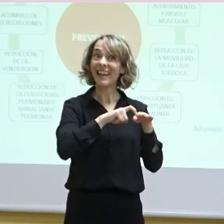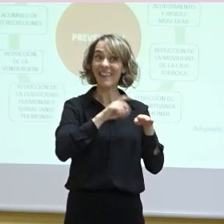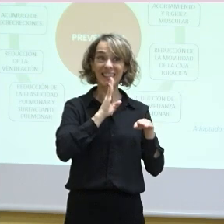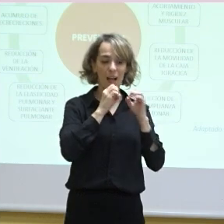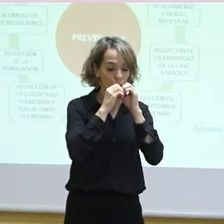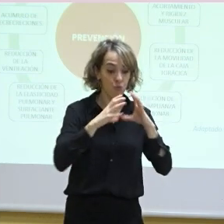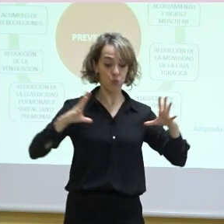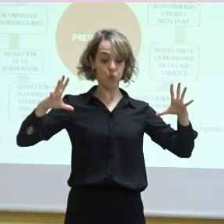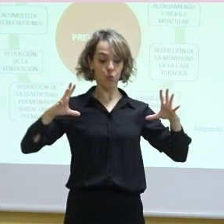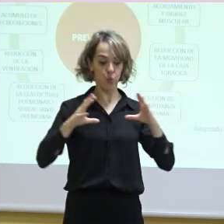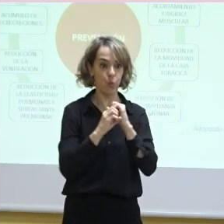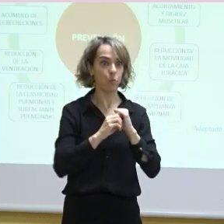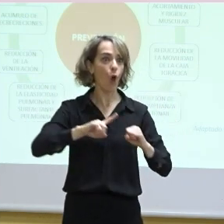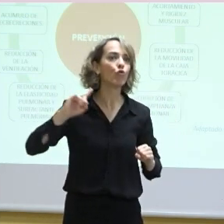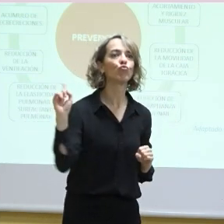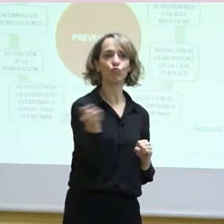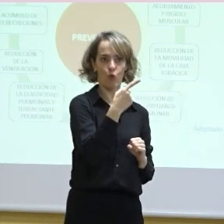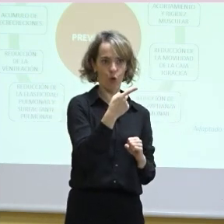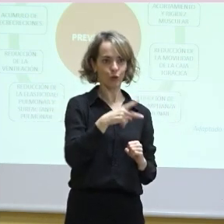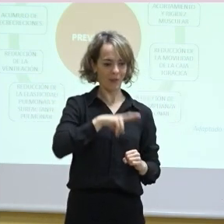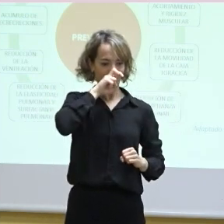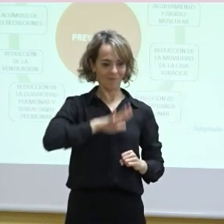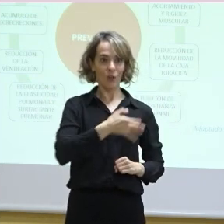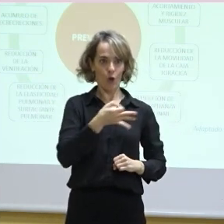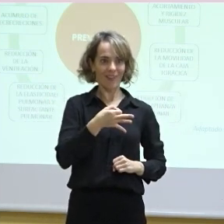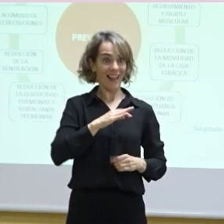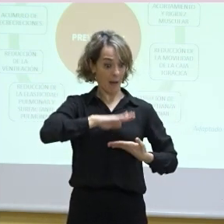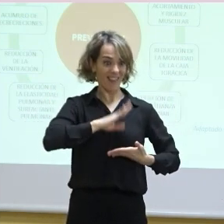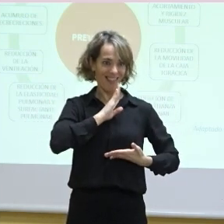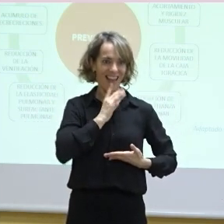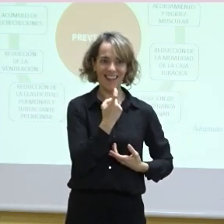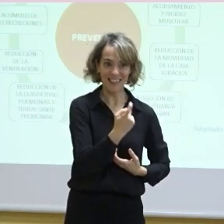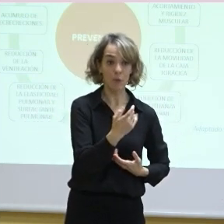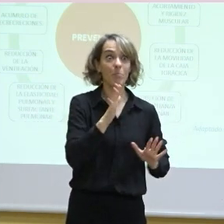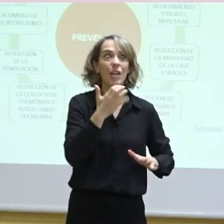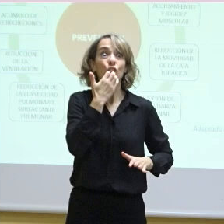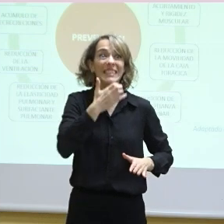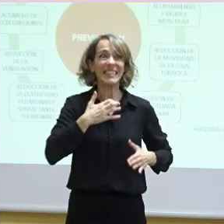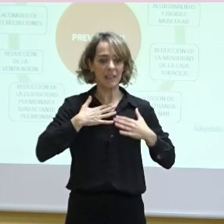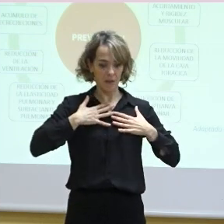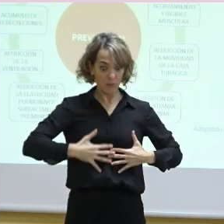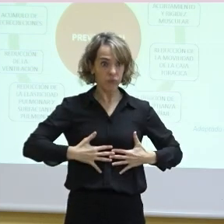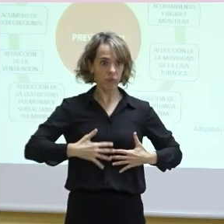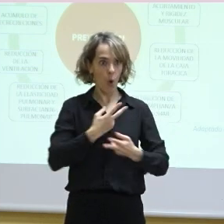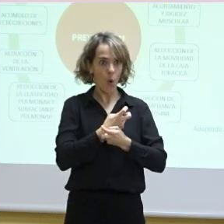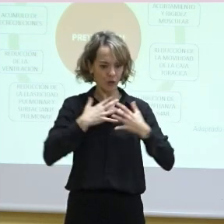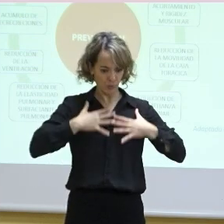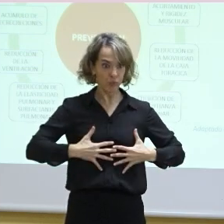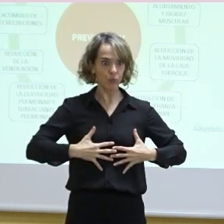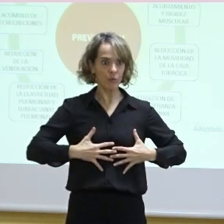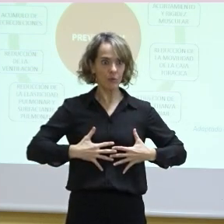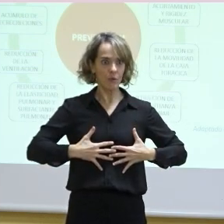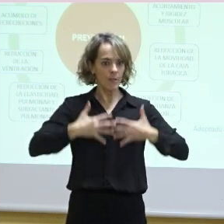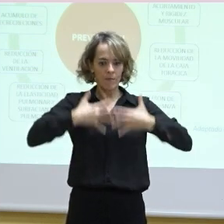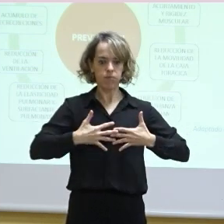todos nosotros necesitamos para respirar de forma correcta. Pero si hay una caja torácica que nos impide esa apertura de